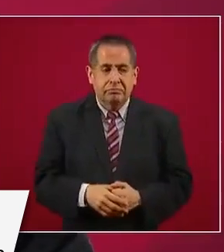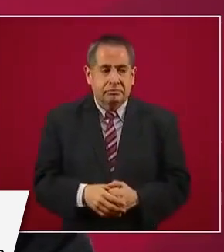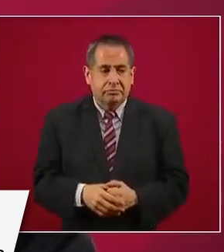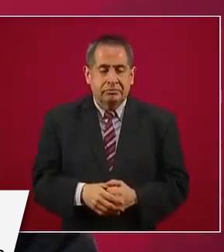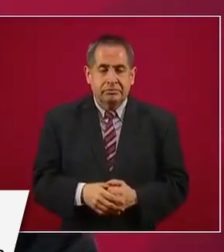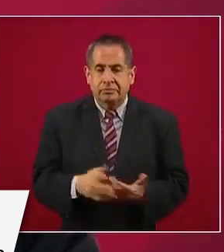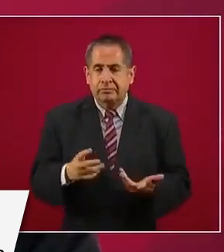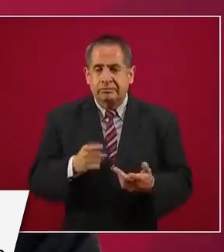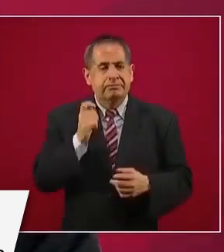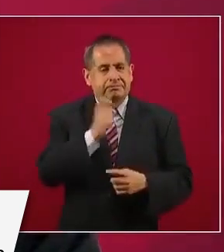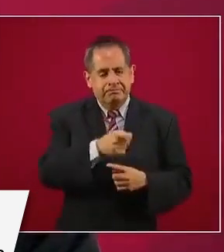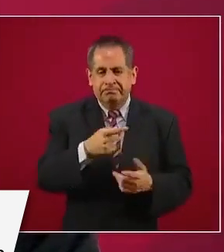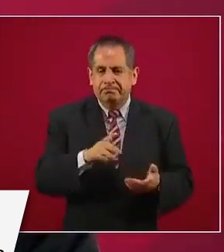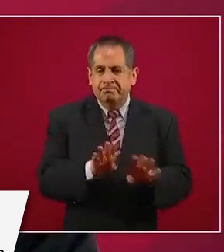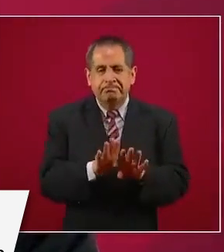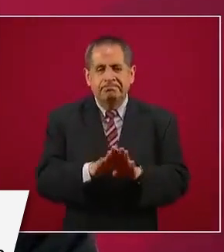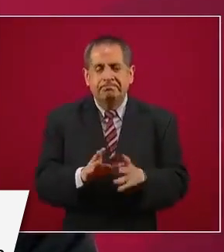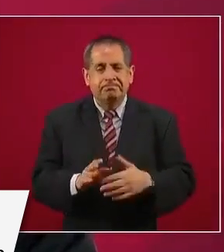estar